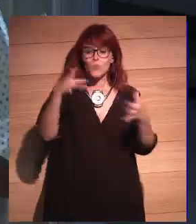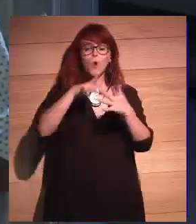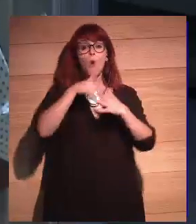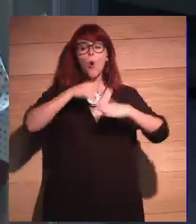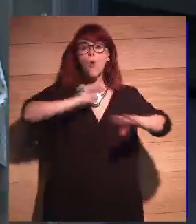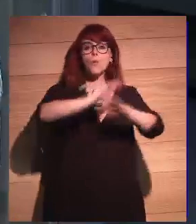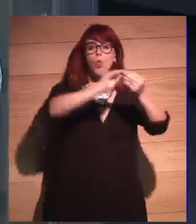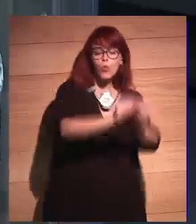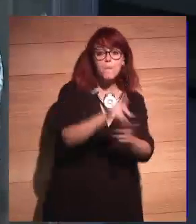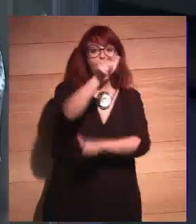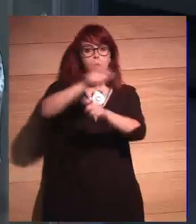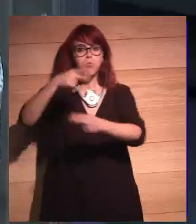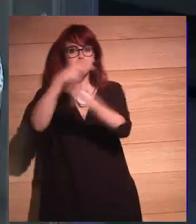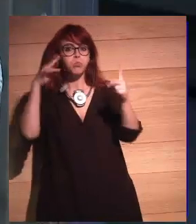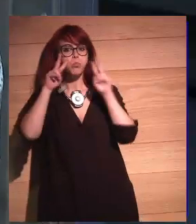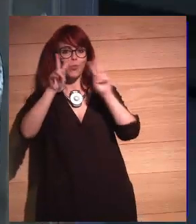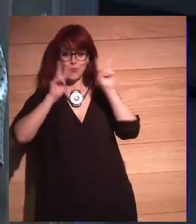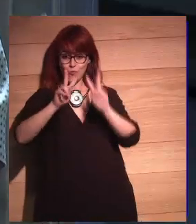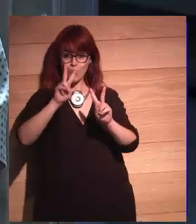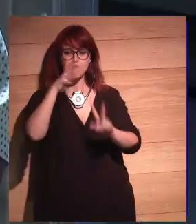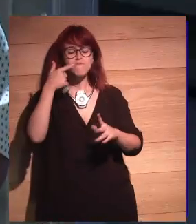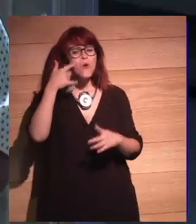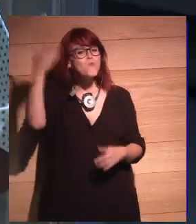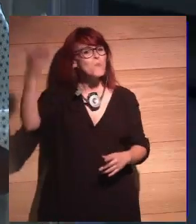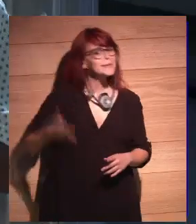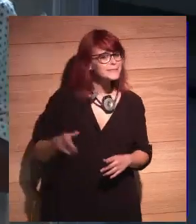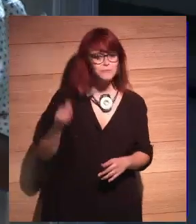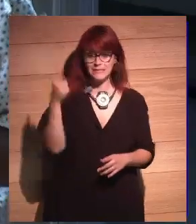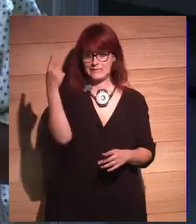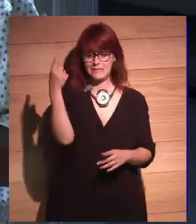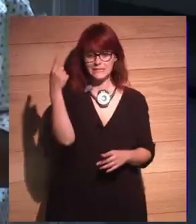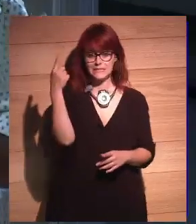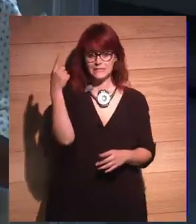producción como para el público, pero lo importante es que